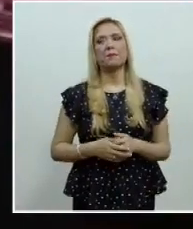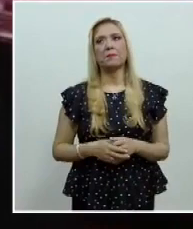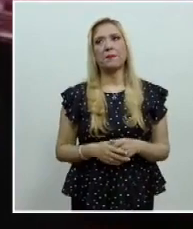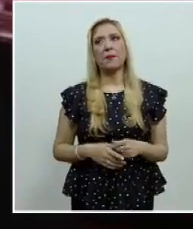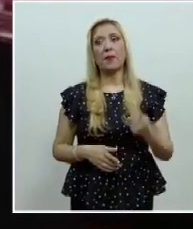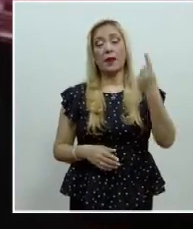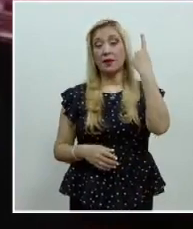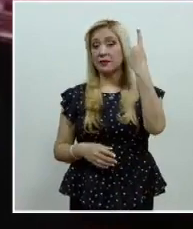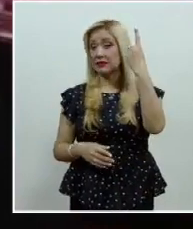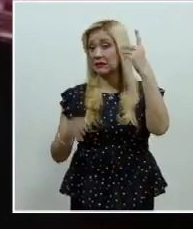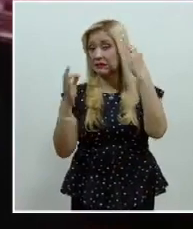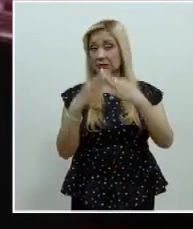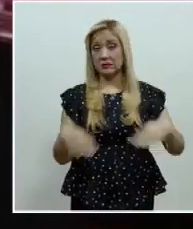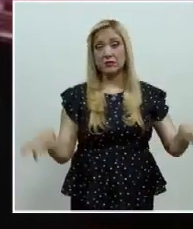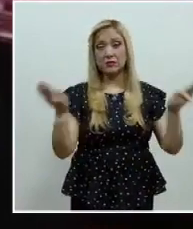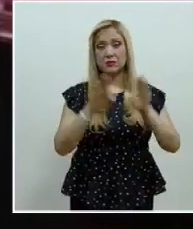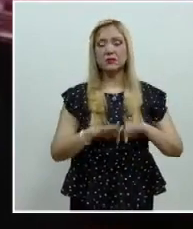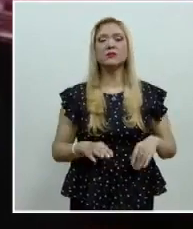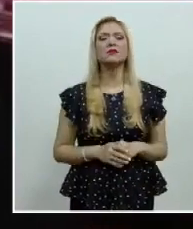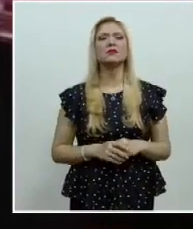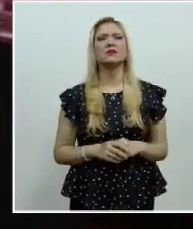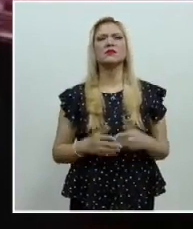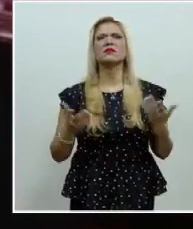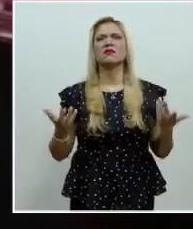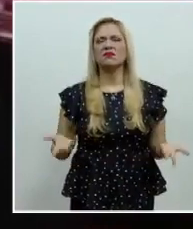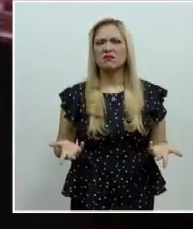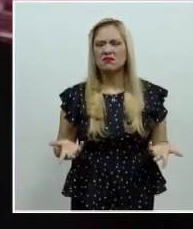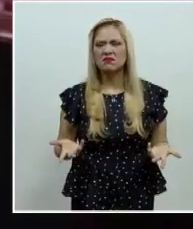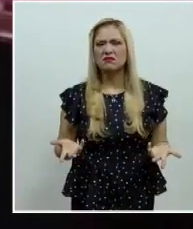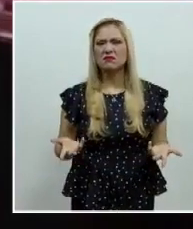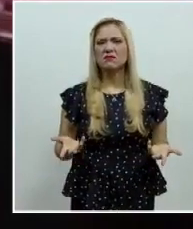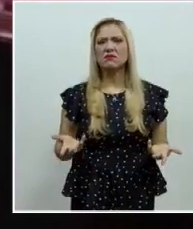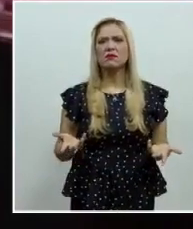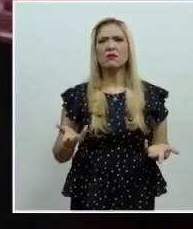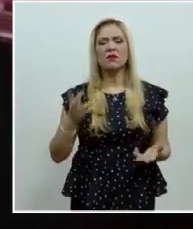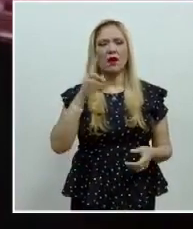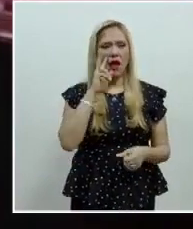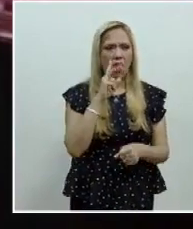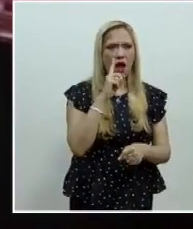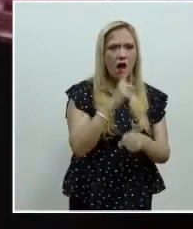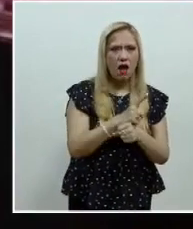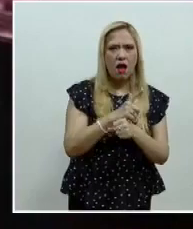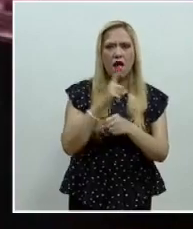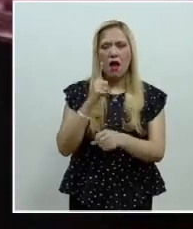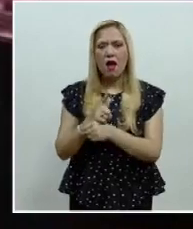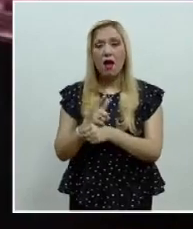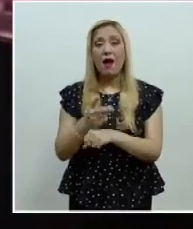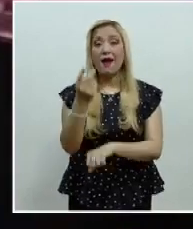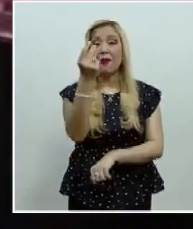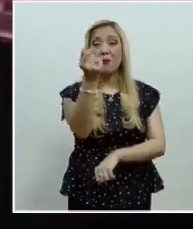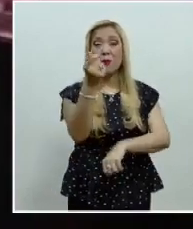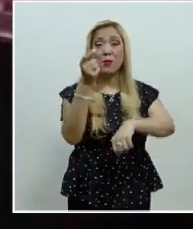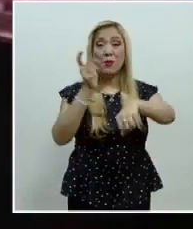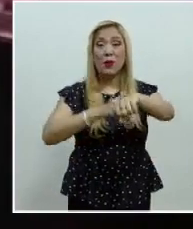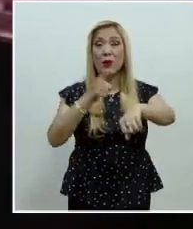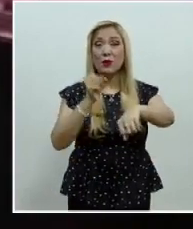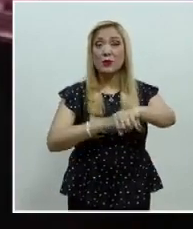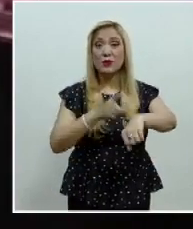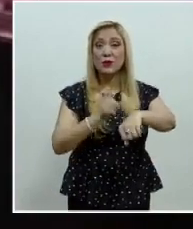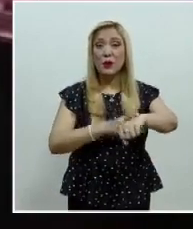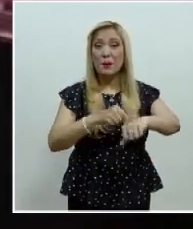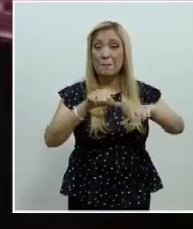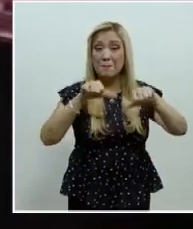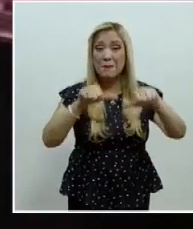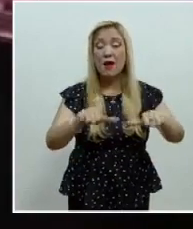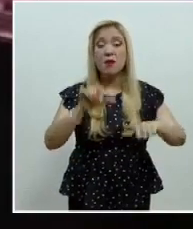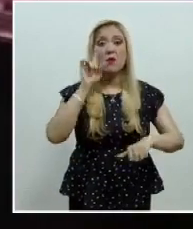importante tiene que ver con la posibilidad de identificar a tiempo los riesgos que está corriendo una